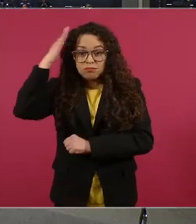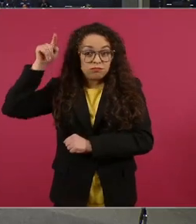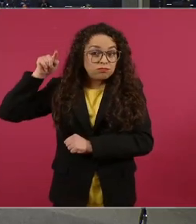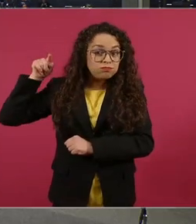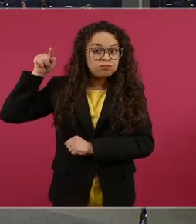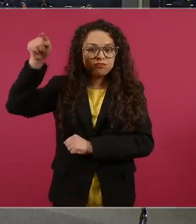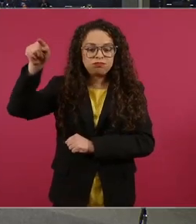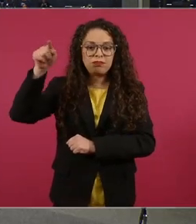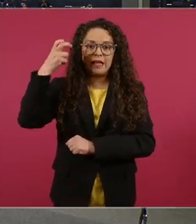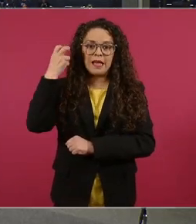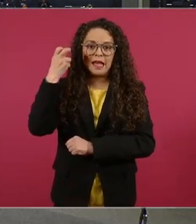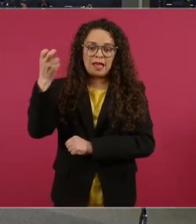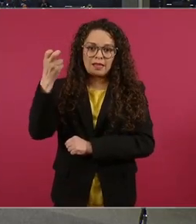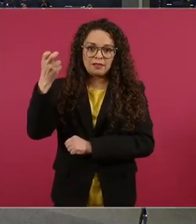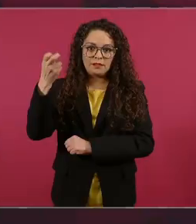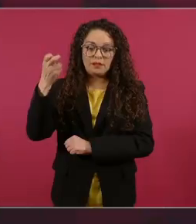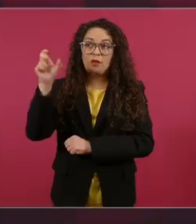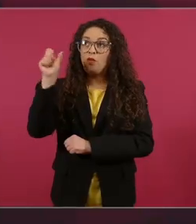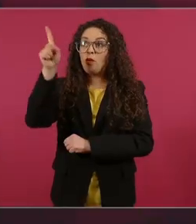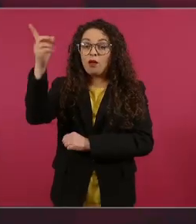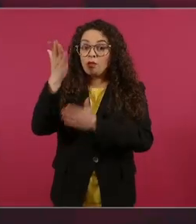arriba no hay corrupción,